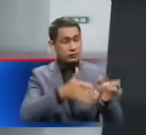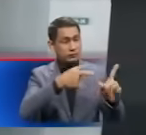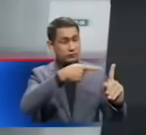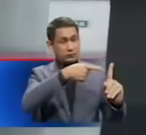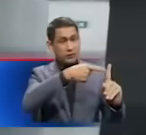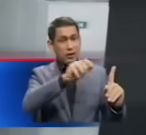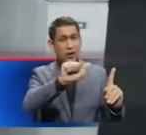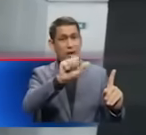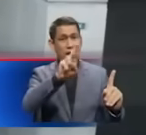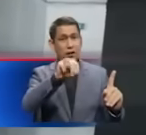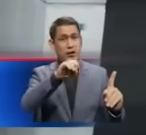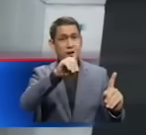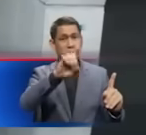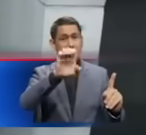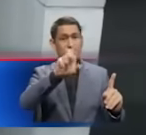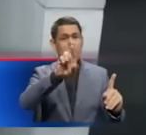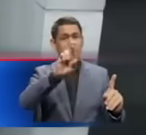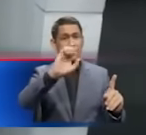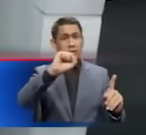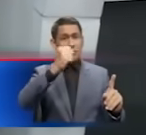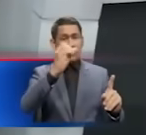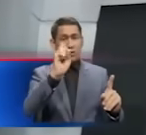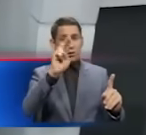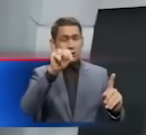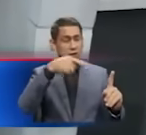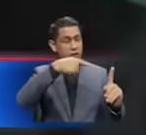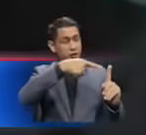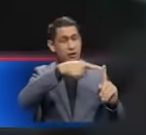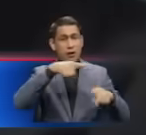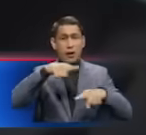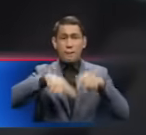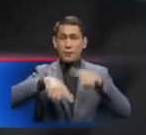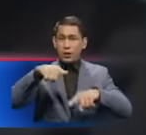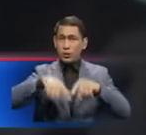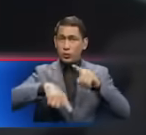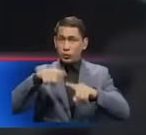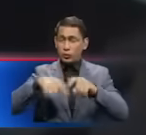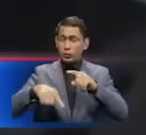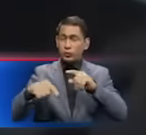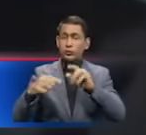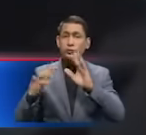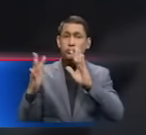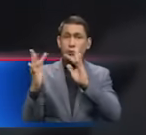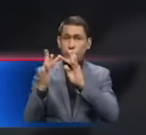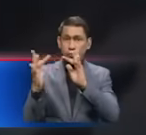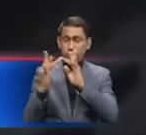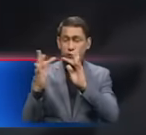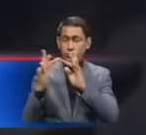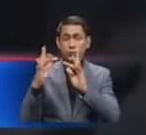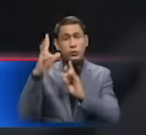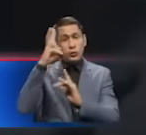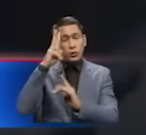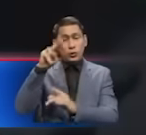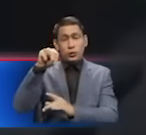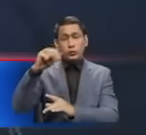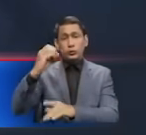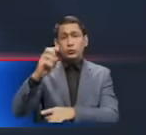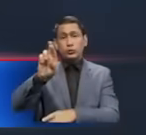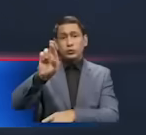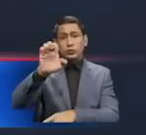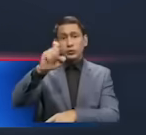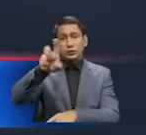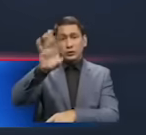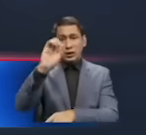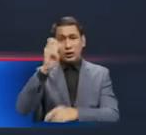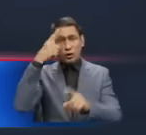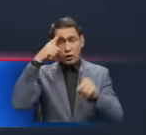en contra del periodista Anderson B., quien aparentemente habría tenido una relación con Leandro Norero, esto según los